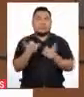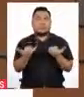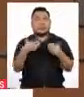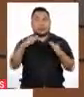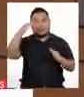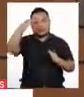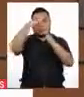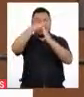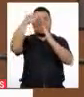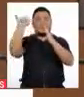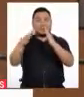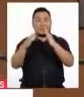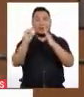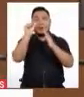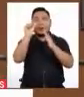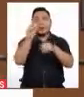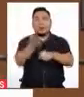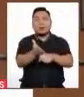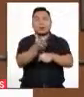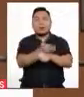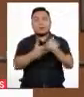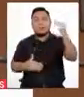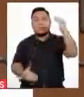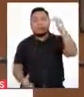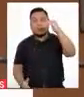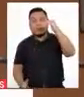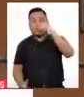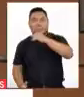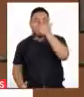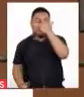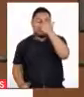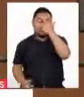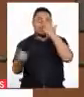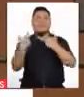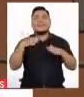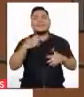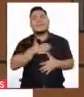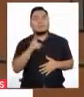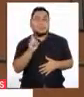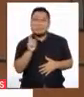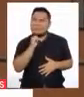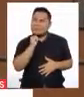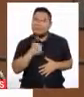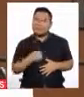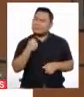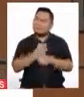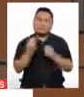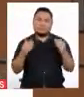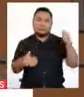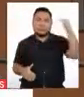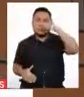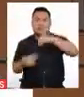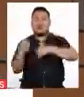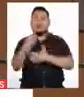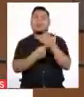que estamos en el pico, poquito a poquito comenzar a bajar. Sin triunfalismo. Nos va a costar mucho trabajo. Nadie se puede